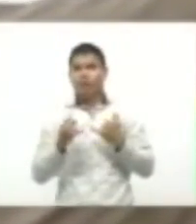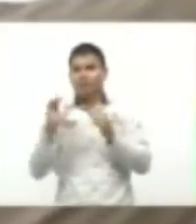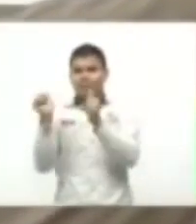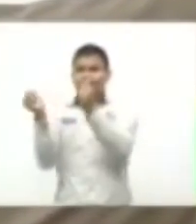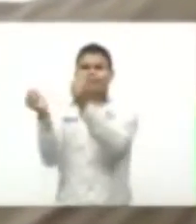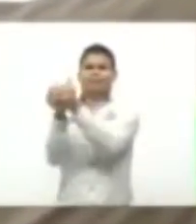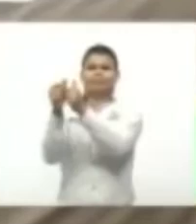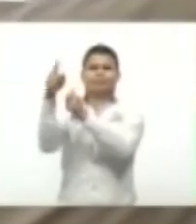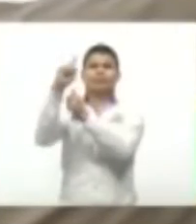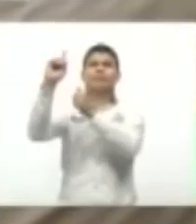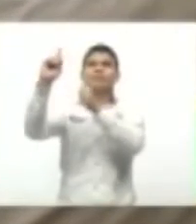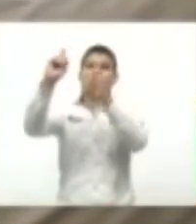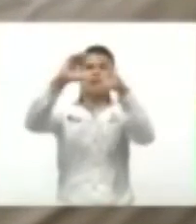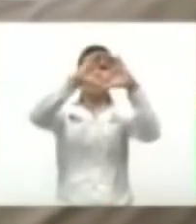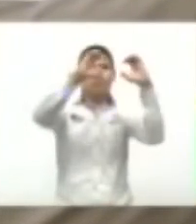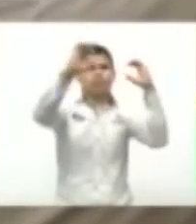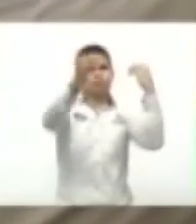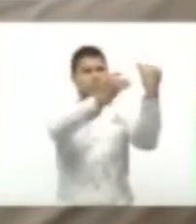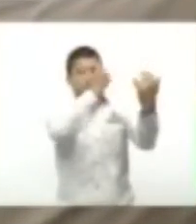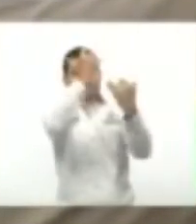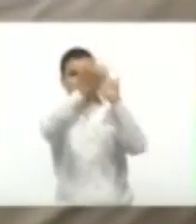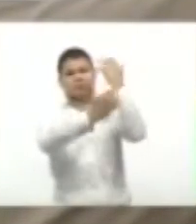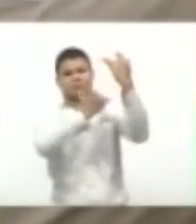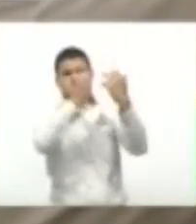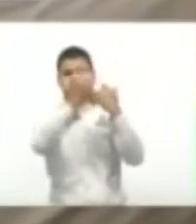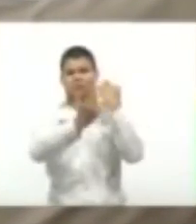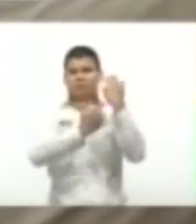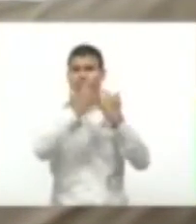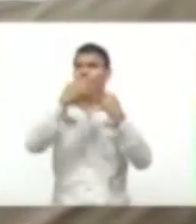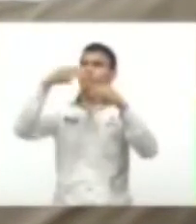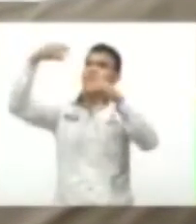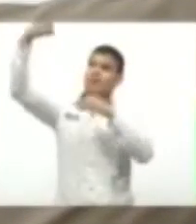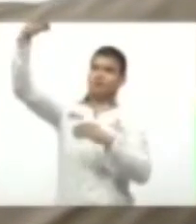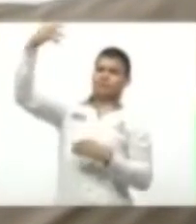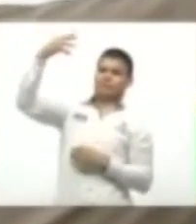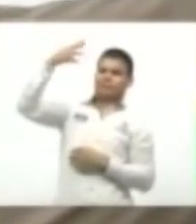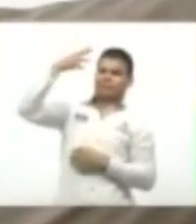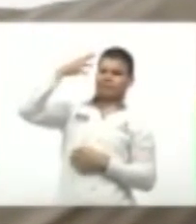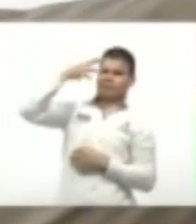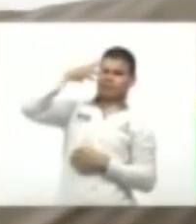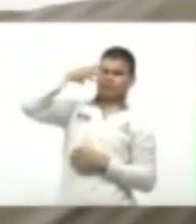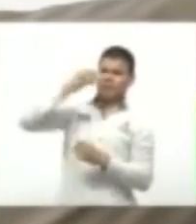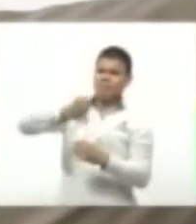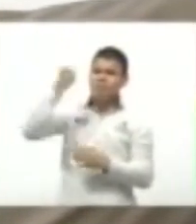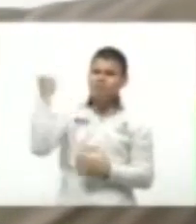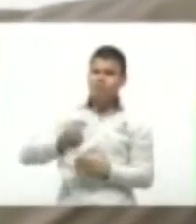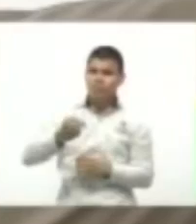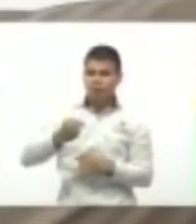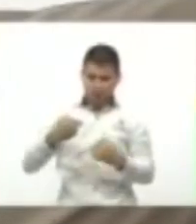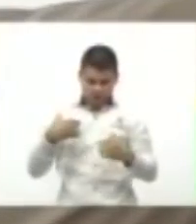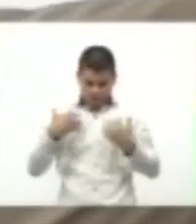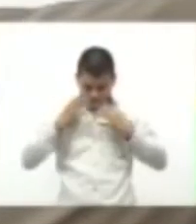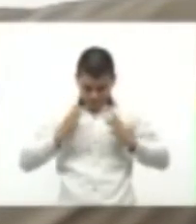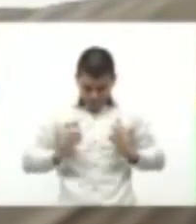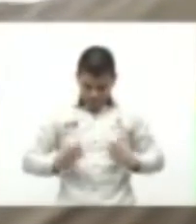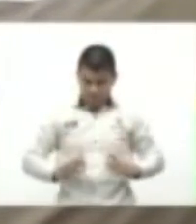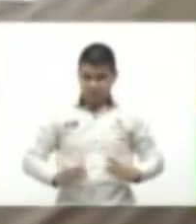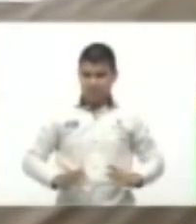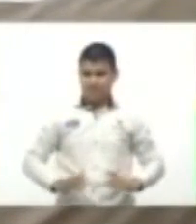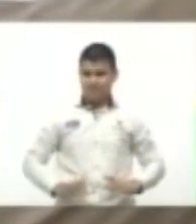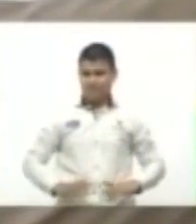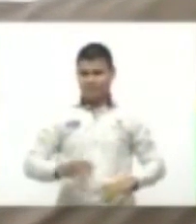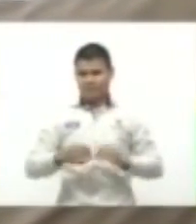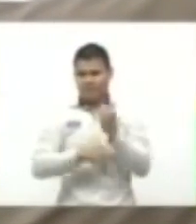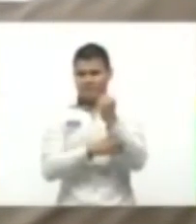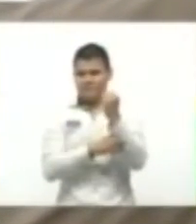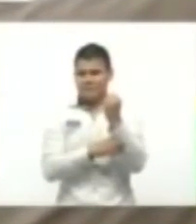solares que se han venido intensificando últimamente, se ha generado una filtración